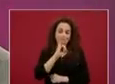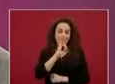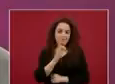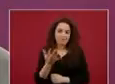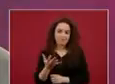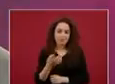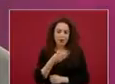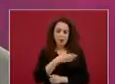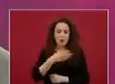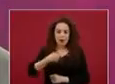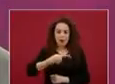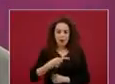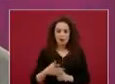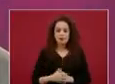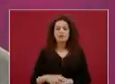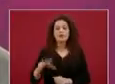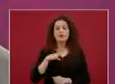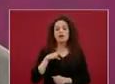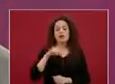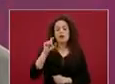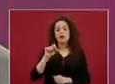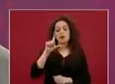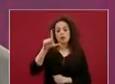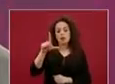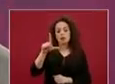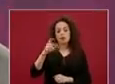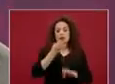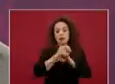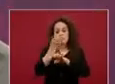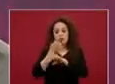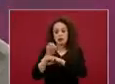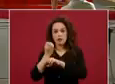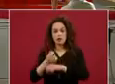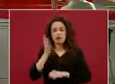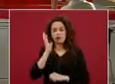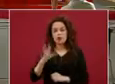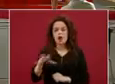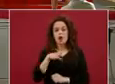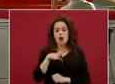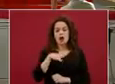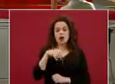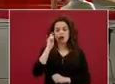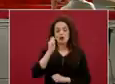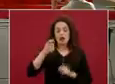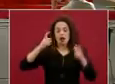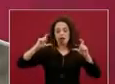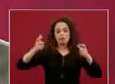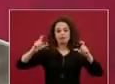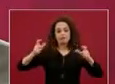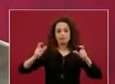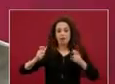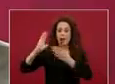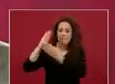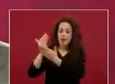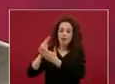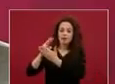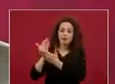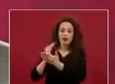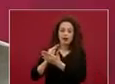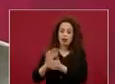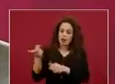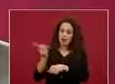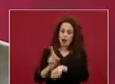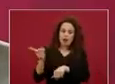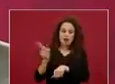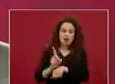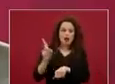tenemos 27 entidades federativas, 27 que se encuentran ya en un patrón descendente, es decir, disminuyen